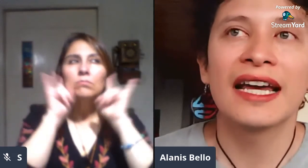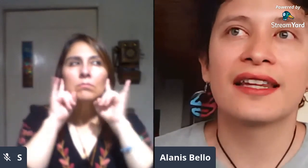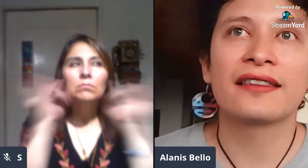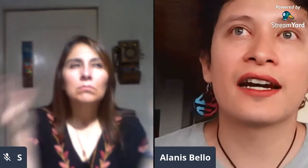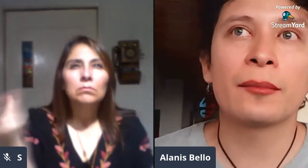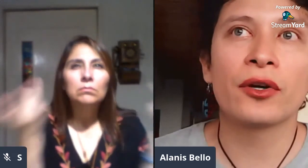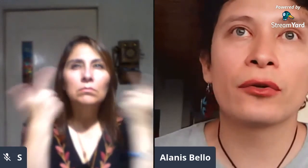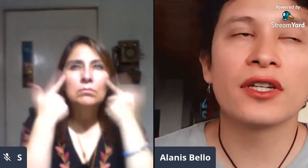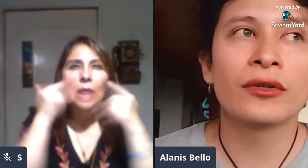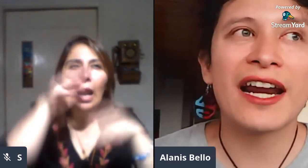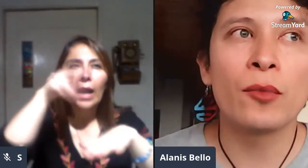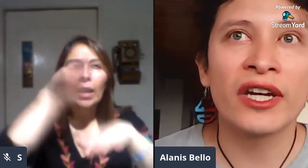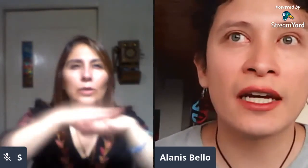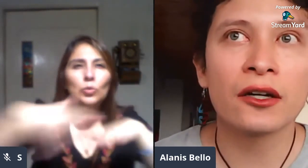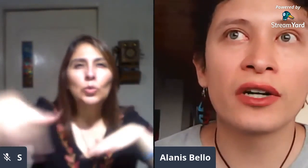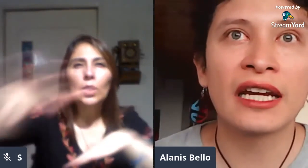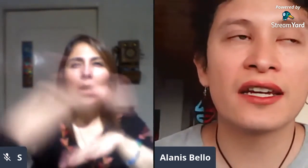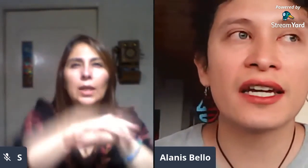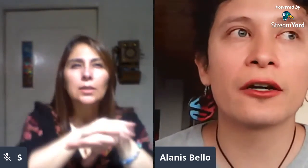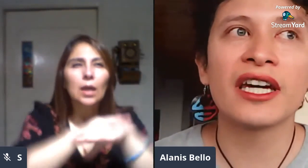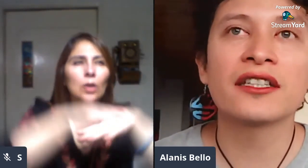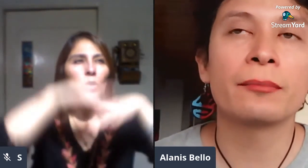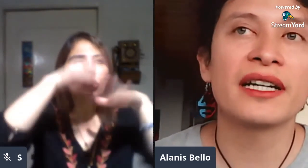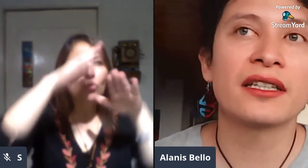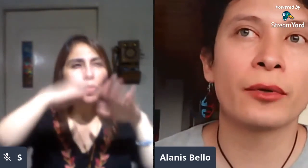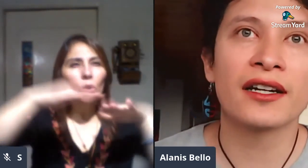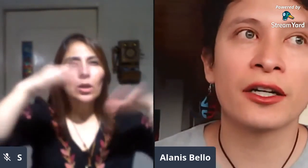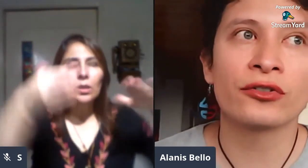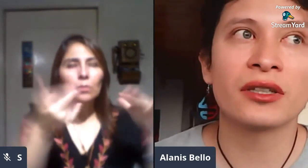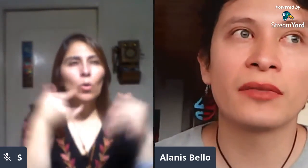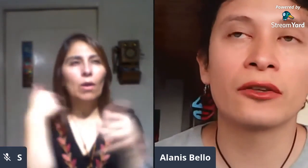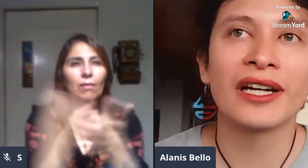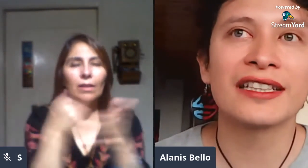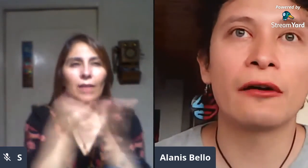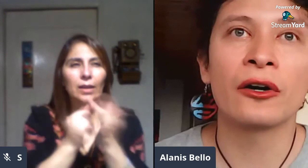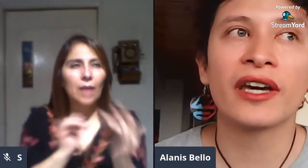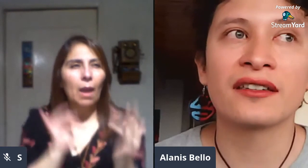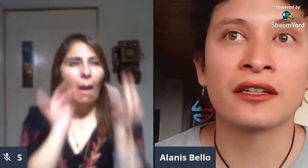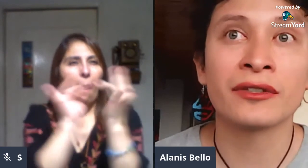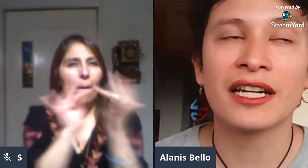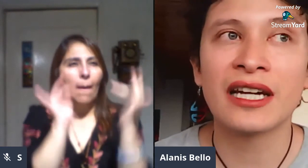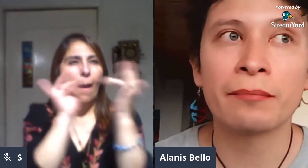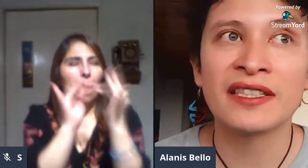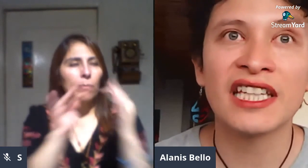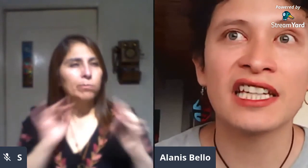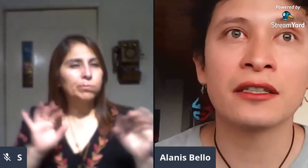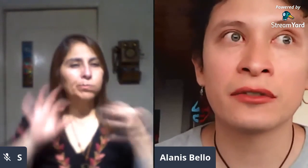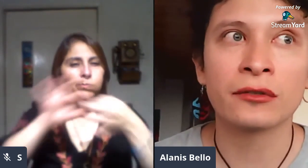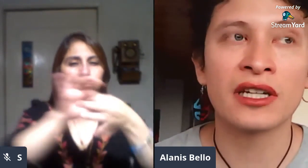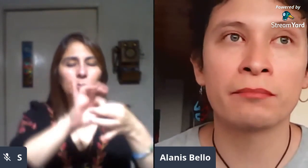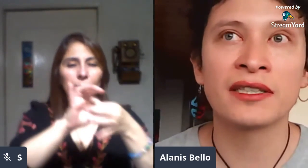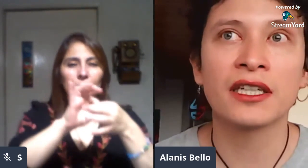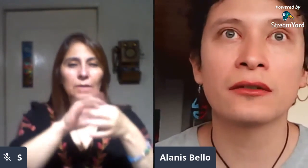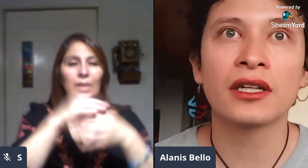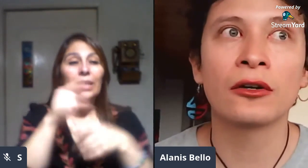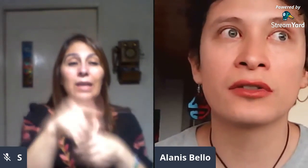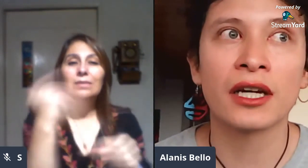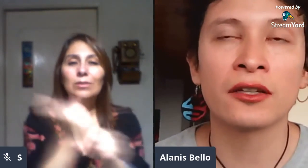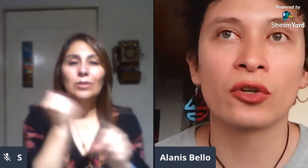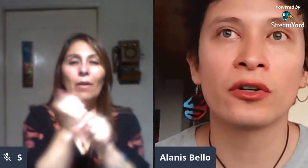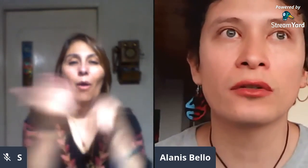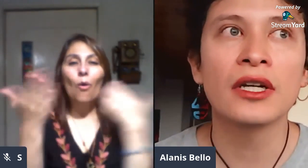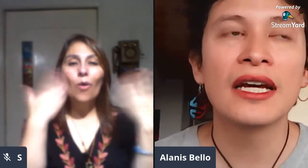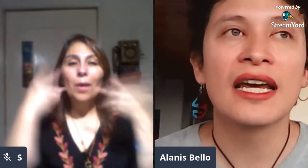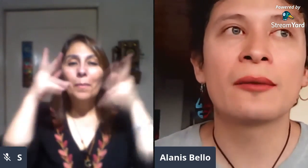ritmos, tratar de producir una armonía con ella, y creo que eso pasa por el reconocimiento del trabajo que hacen nuestras campesinas y nuestros campesinos en